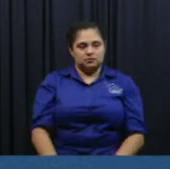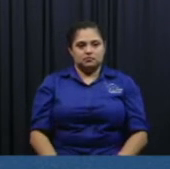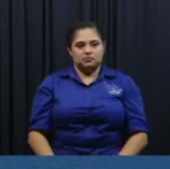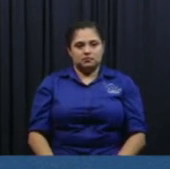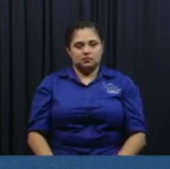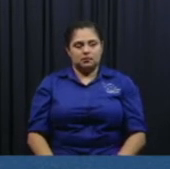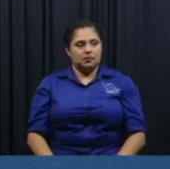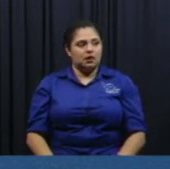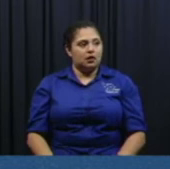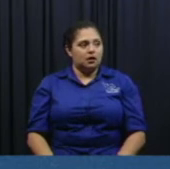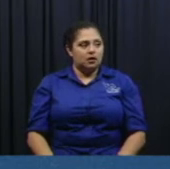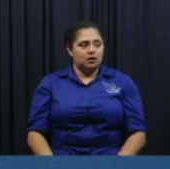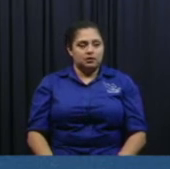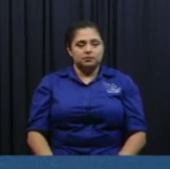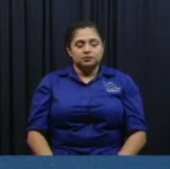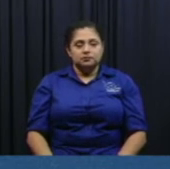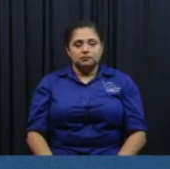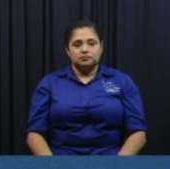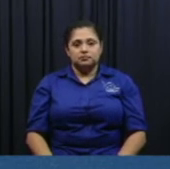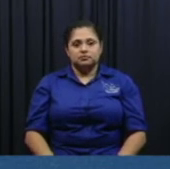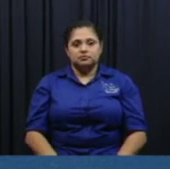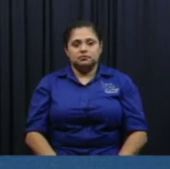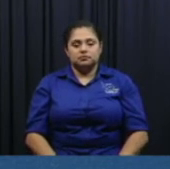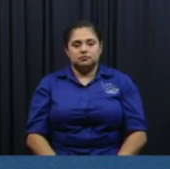pero miremos lo que dice